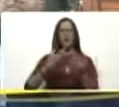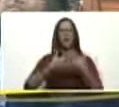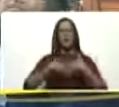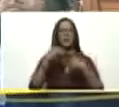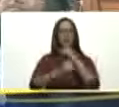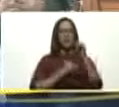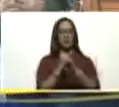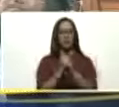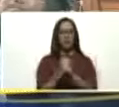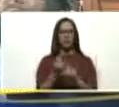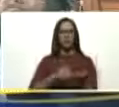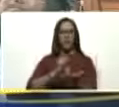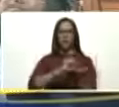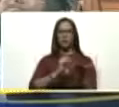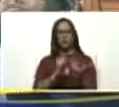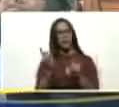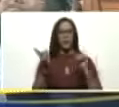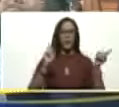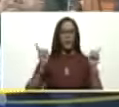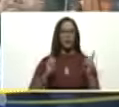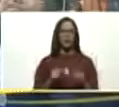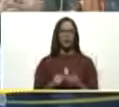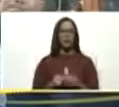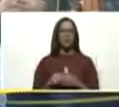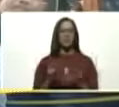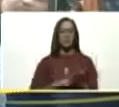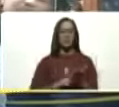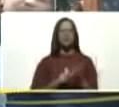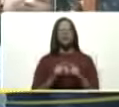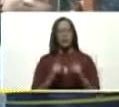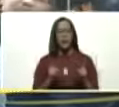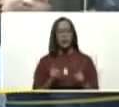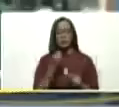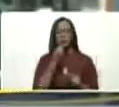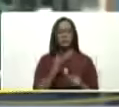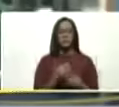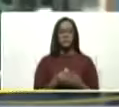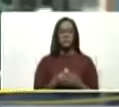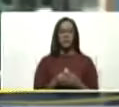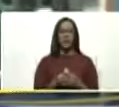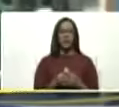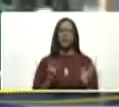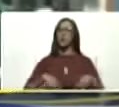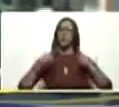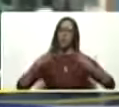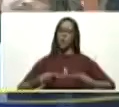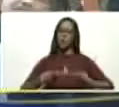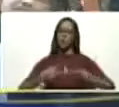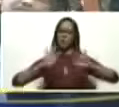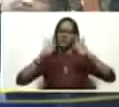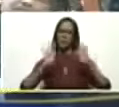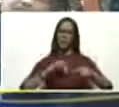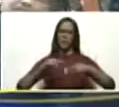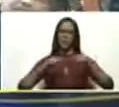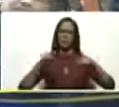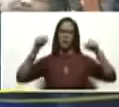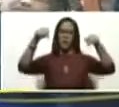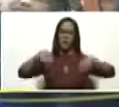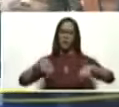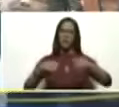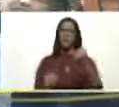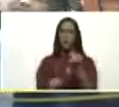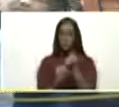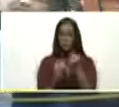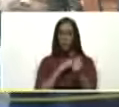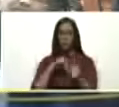extranjera y una contrata. Una que otra, pues. Exactamente. Bueno, implementamos el nuevo modelo de gestión acá y apoyado